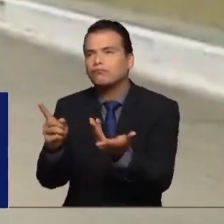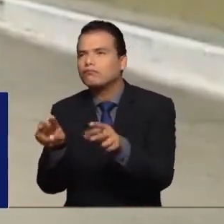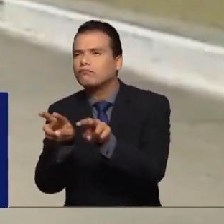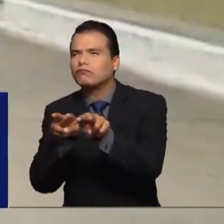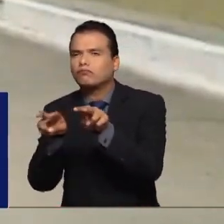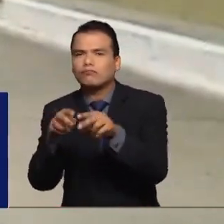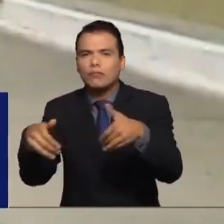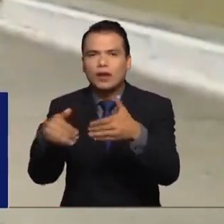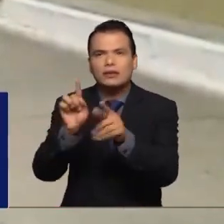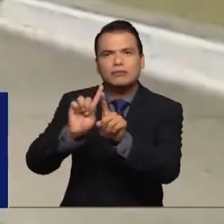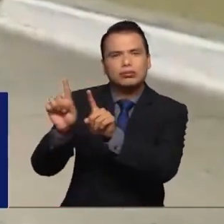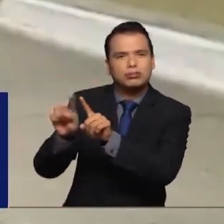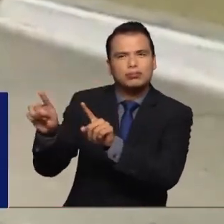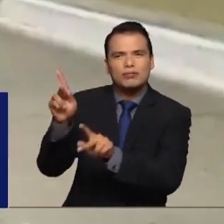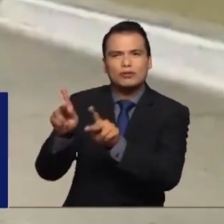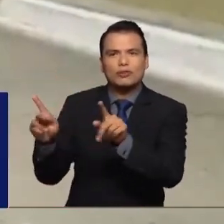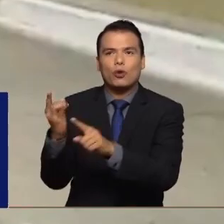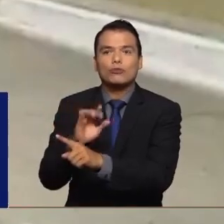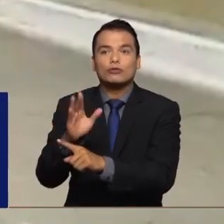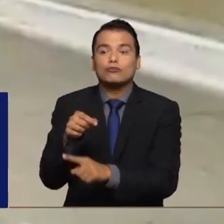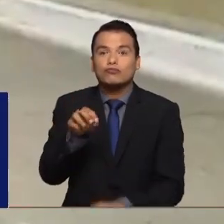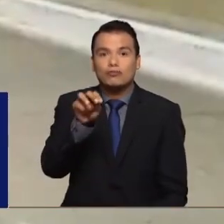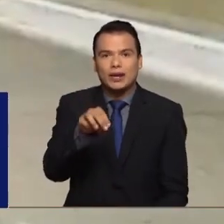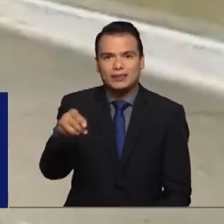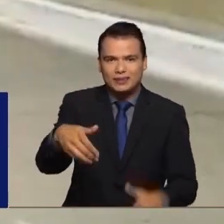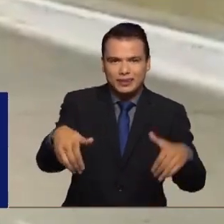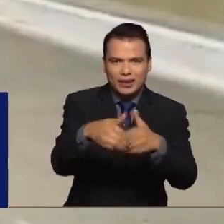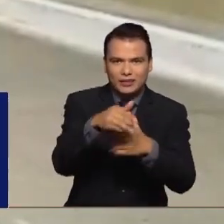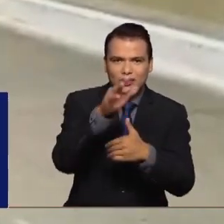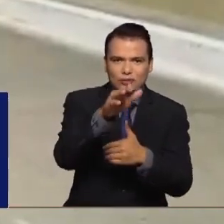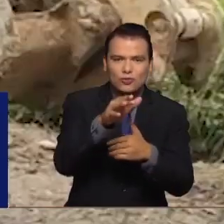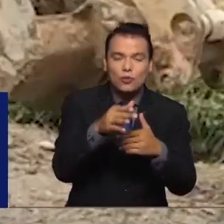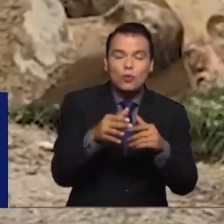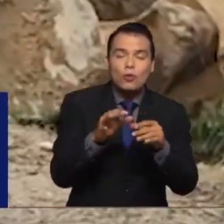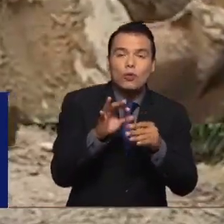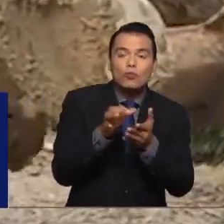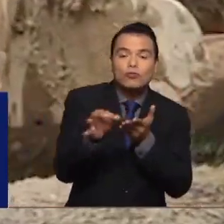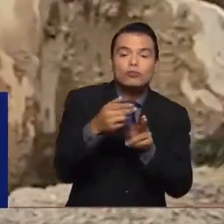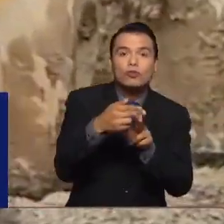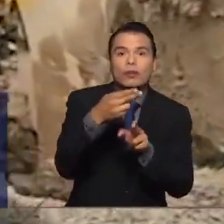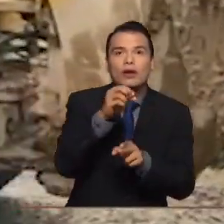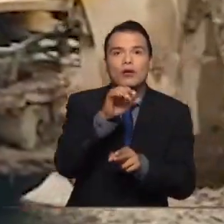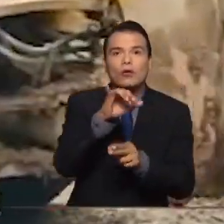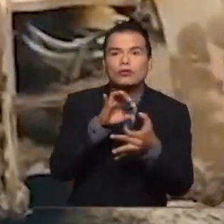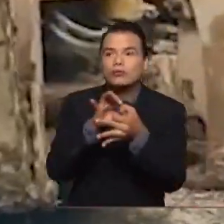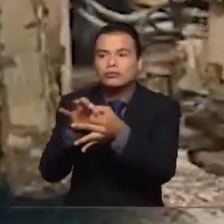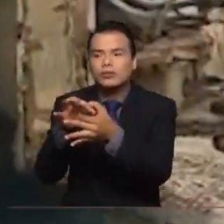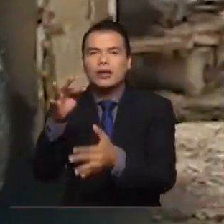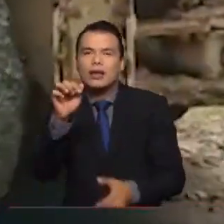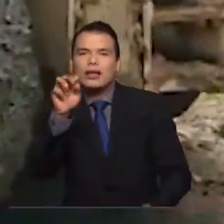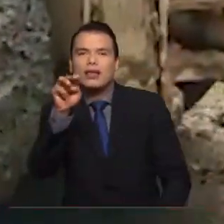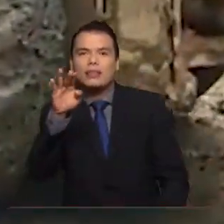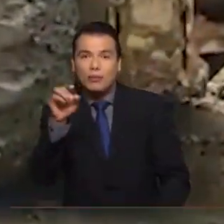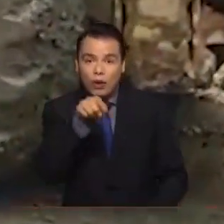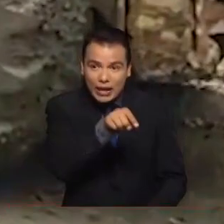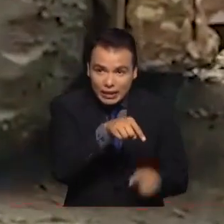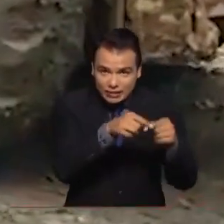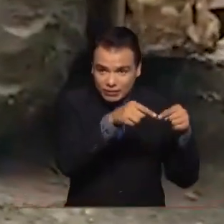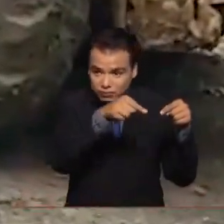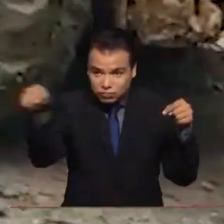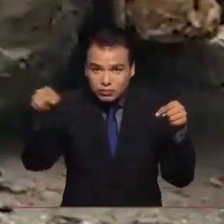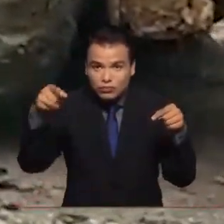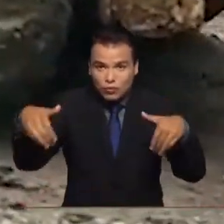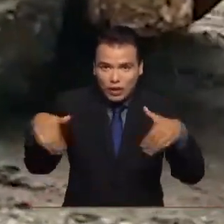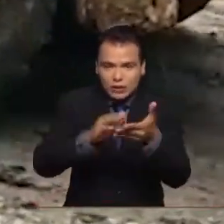martes habrá maquinaria del Invías en la vía que va por el 8, por el hoyo hacia el Tambo. También el departamento del Cauca con